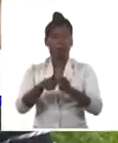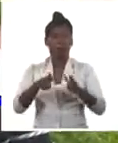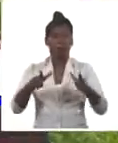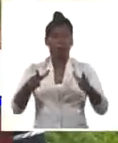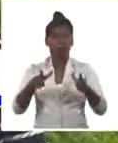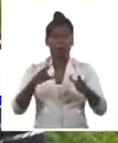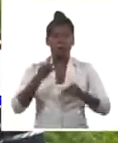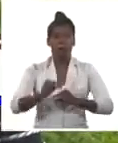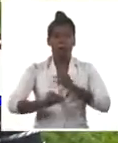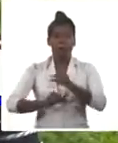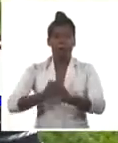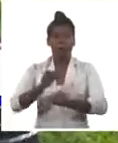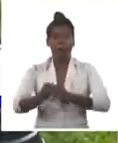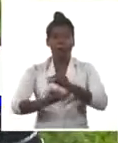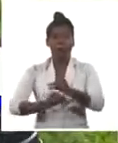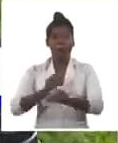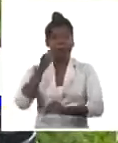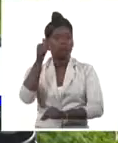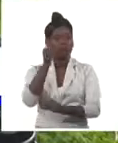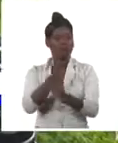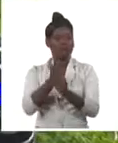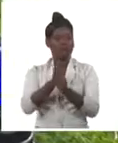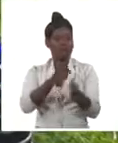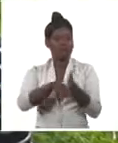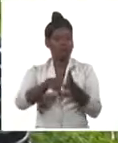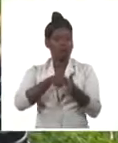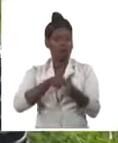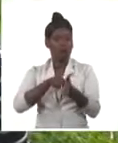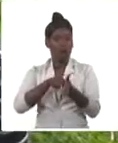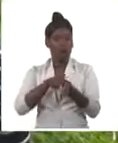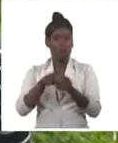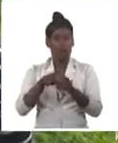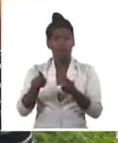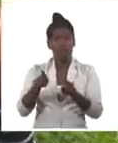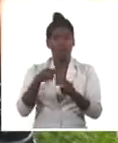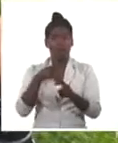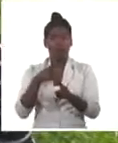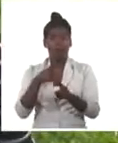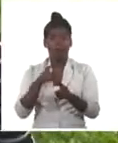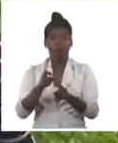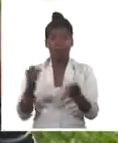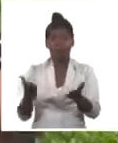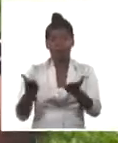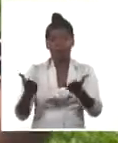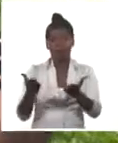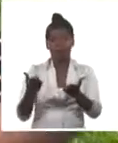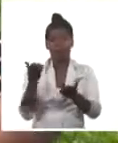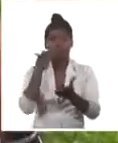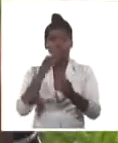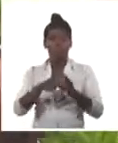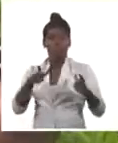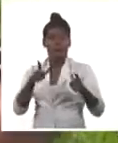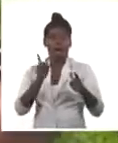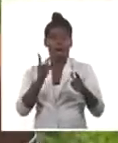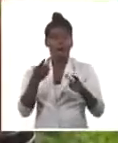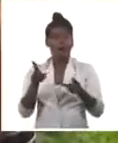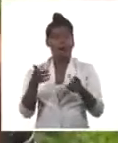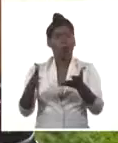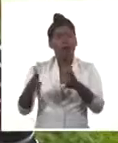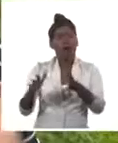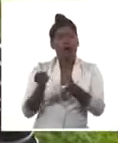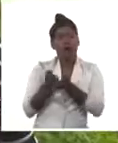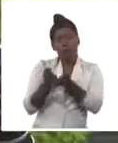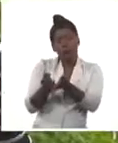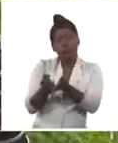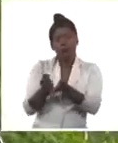repones lo que gasta él en un año el suelo. No hay que... no son super rendimientos, pero son rendimientos que se autosustentan y además y